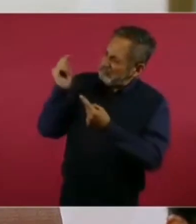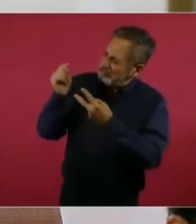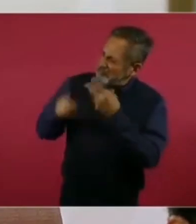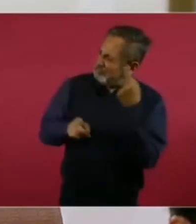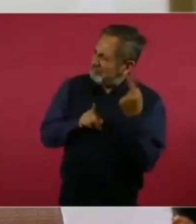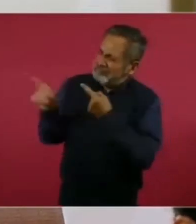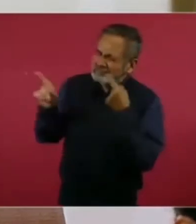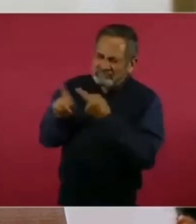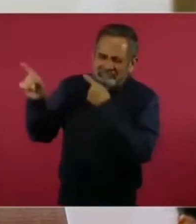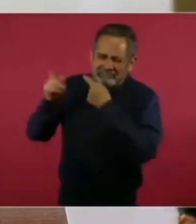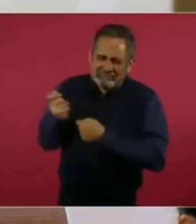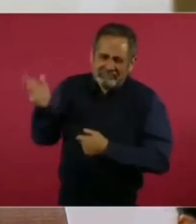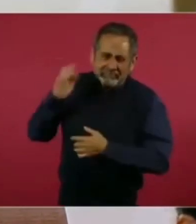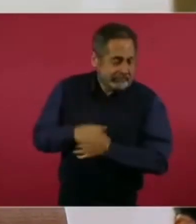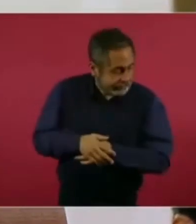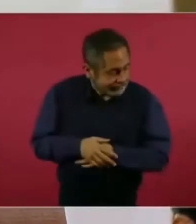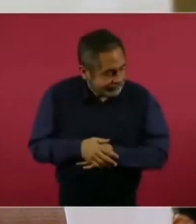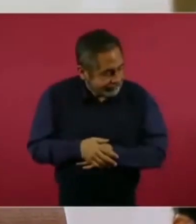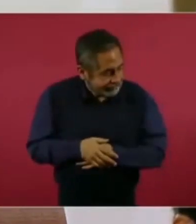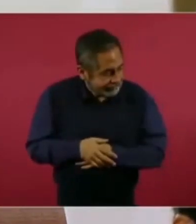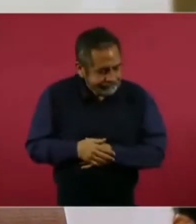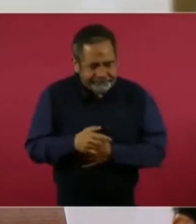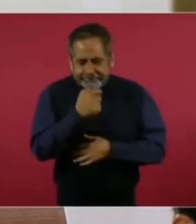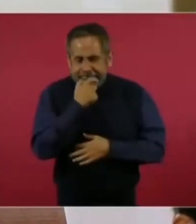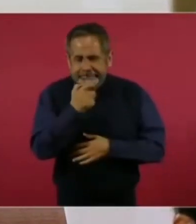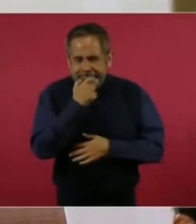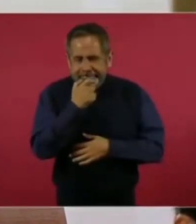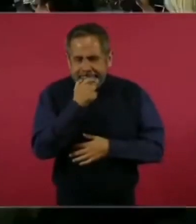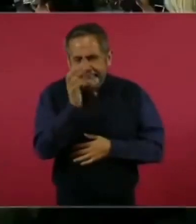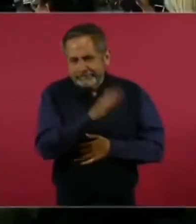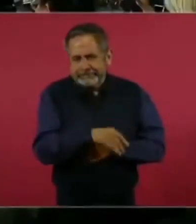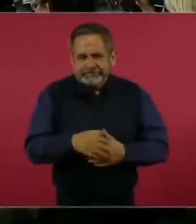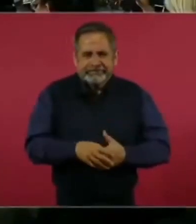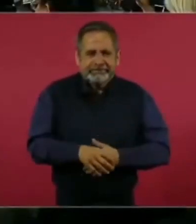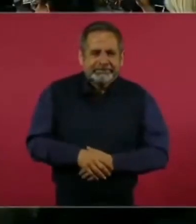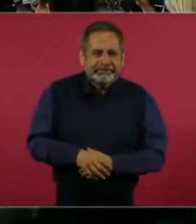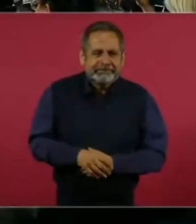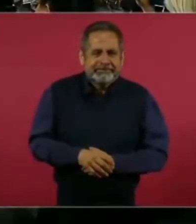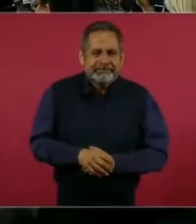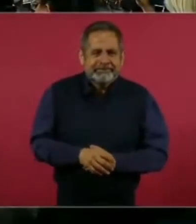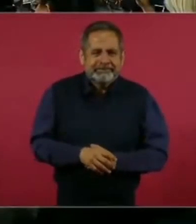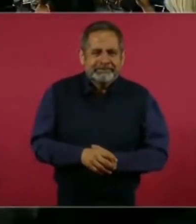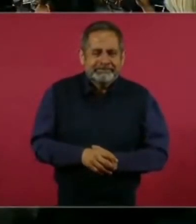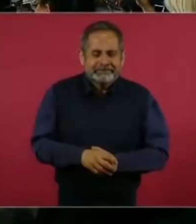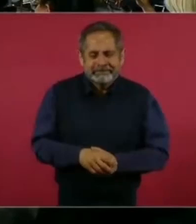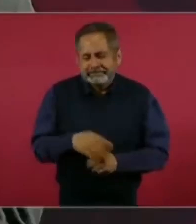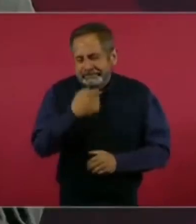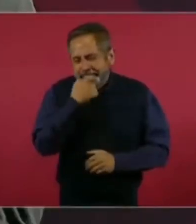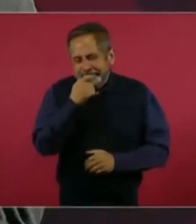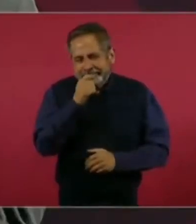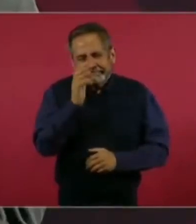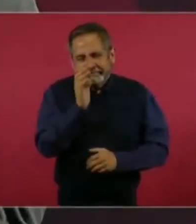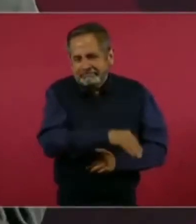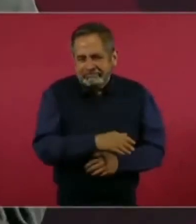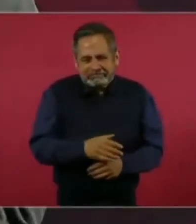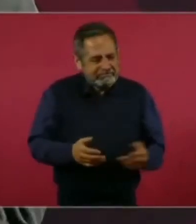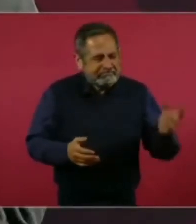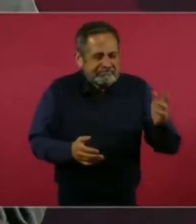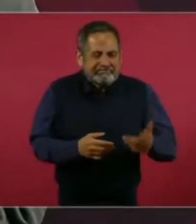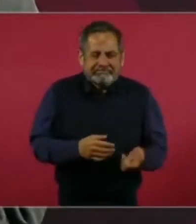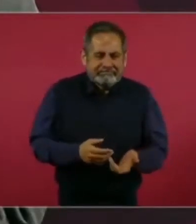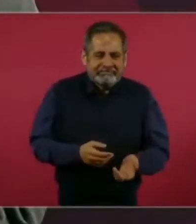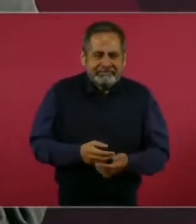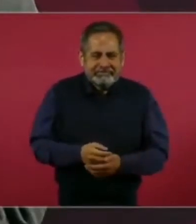México y es de risa sí es de risa